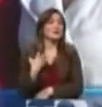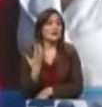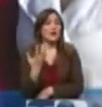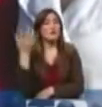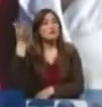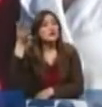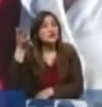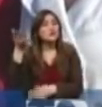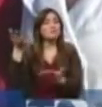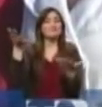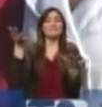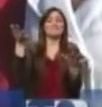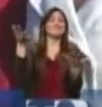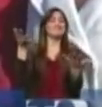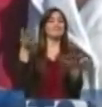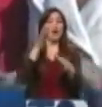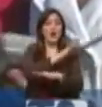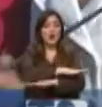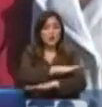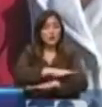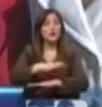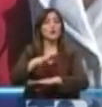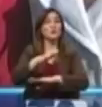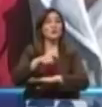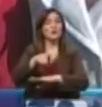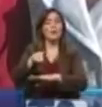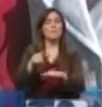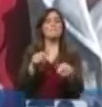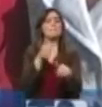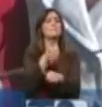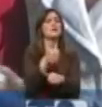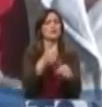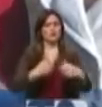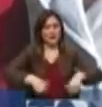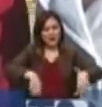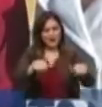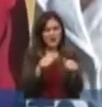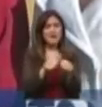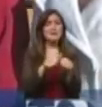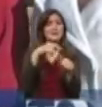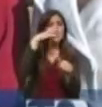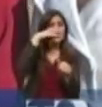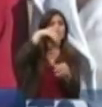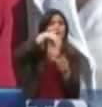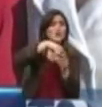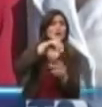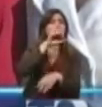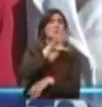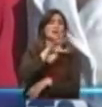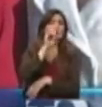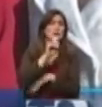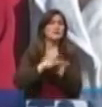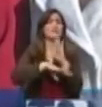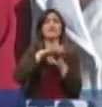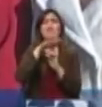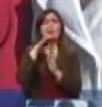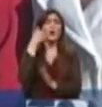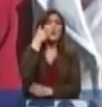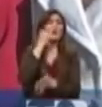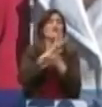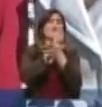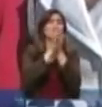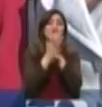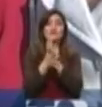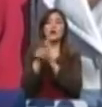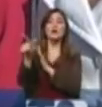de profesores y decían que los alumnos habían sido llevados a una misma aula y habían más de 50 niños incómodos. También les contamos de